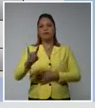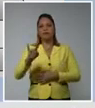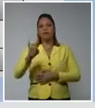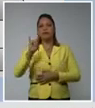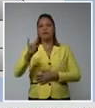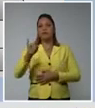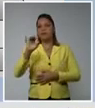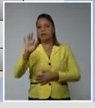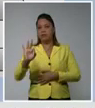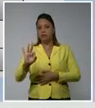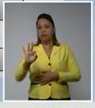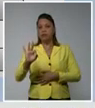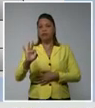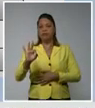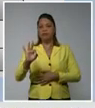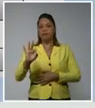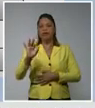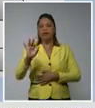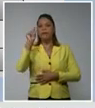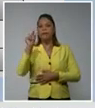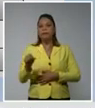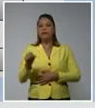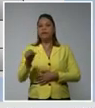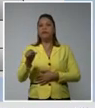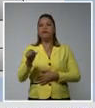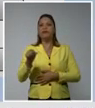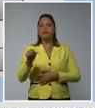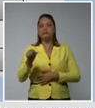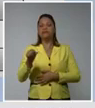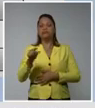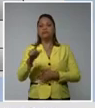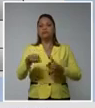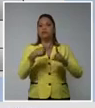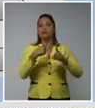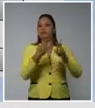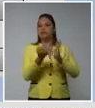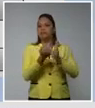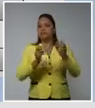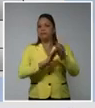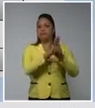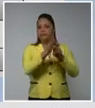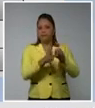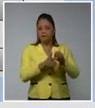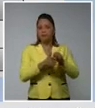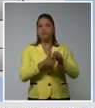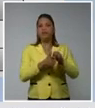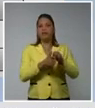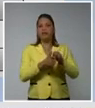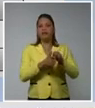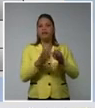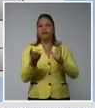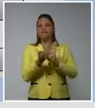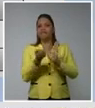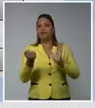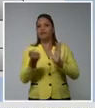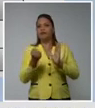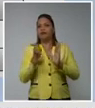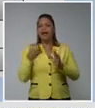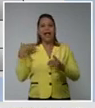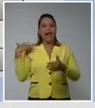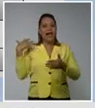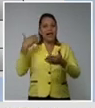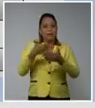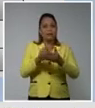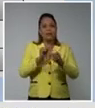62.998 pacientes, personas con COVID-19 se han diagnosticado desde el inicio de